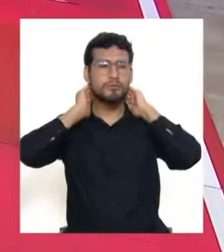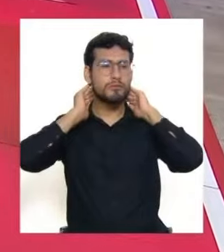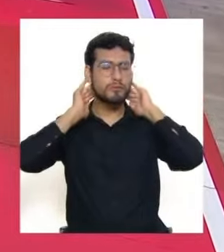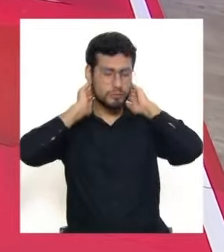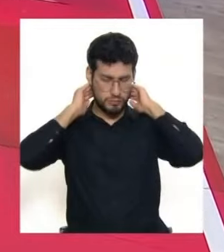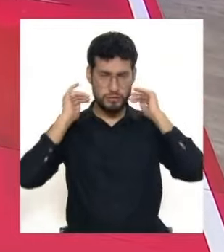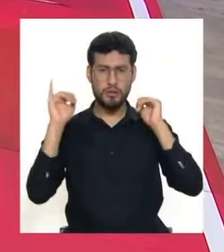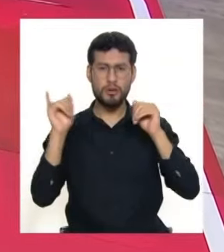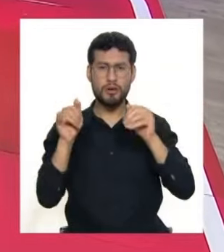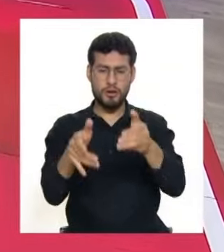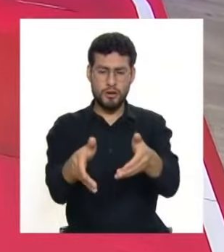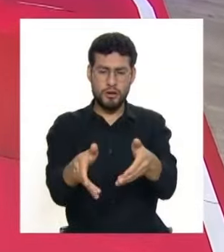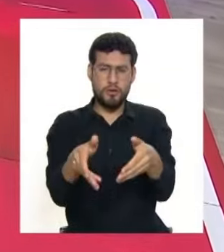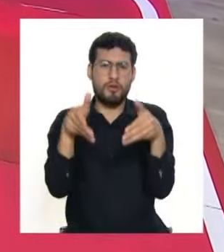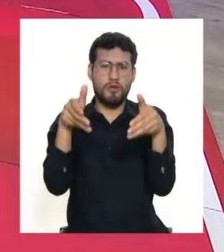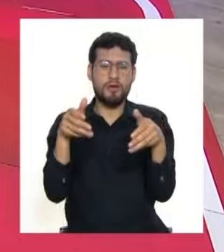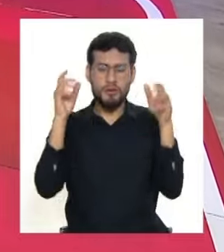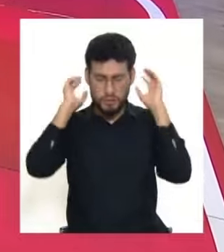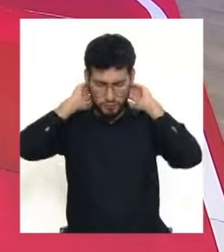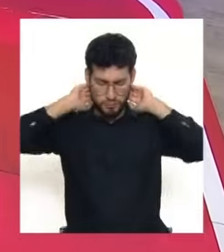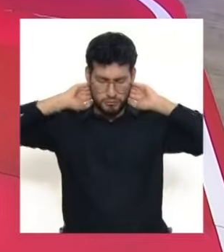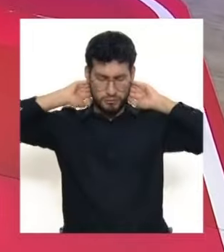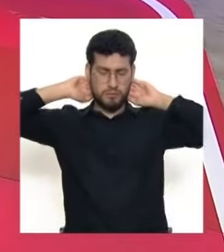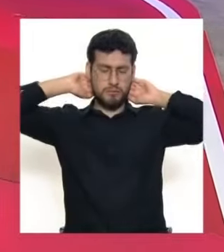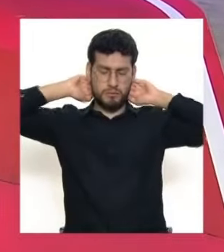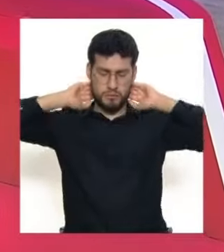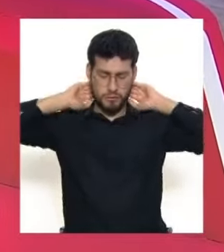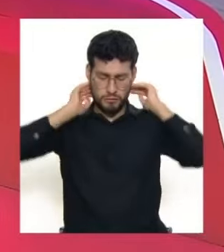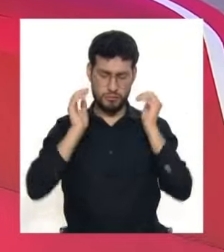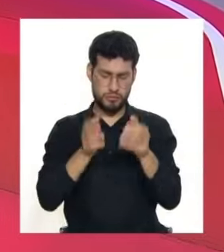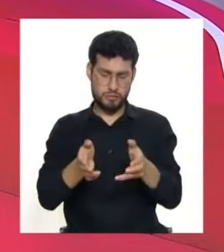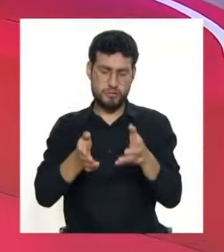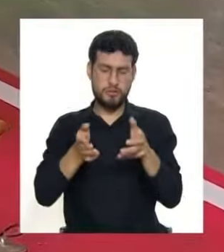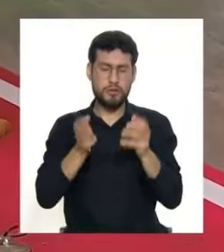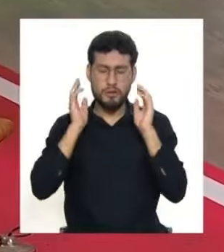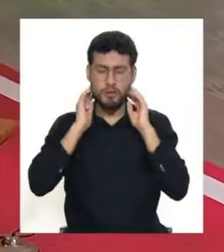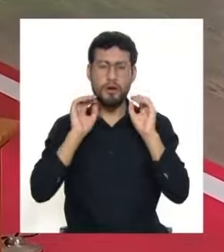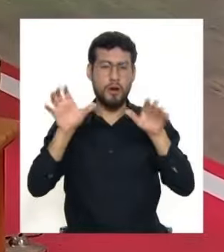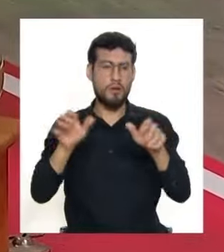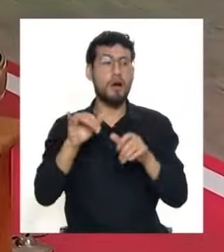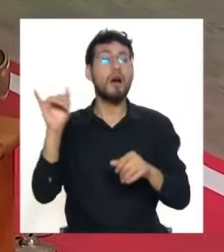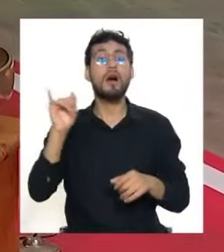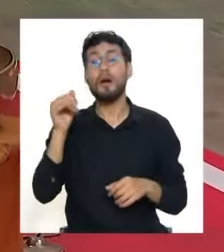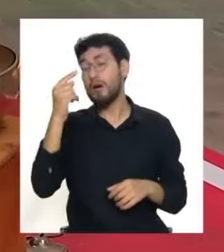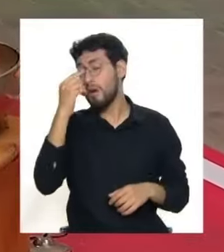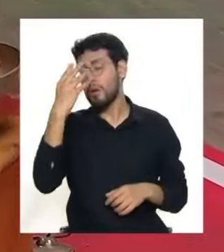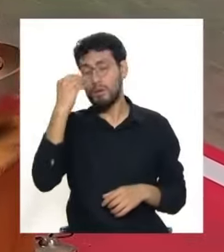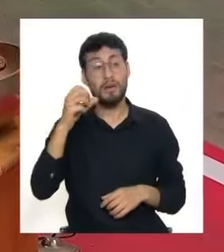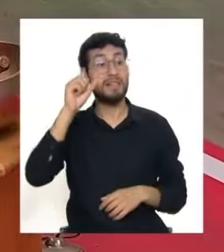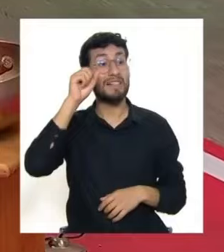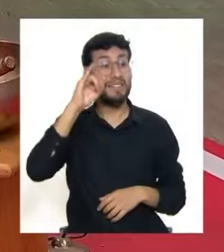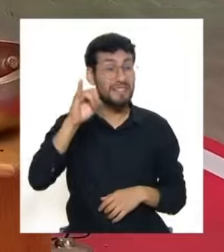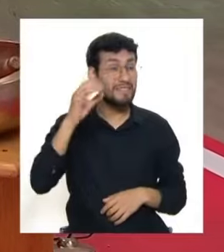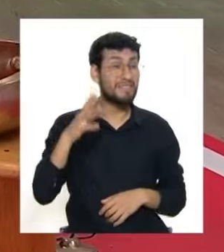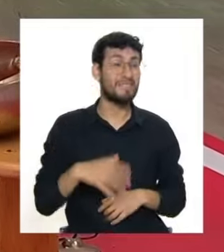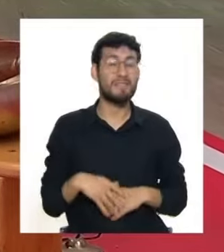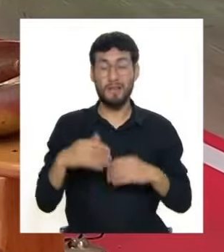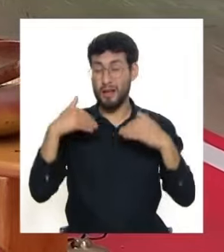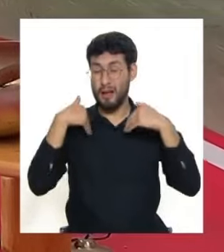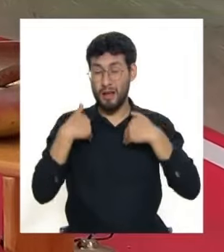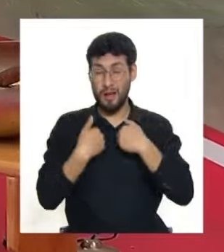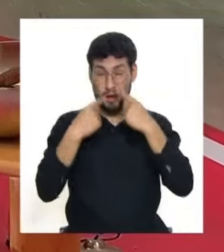cabecita para acomodarla bien. Es importante también el descanso visual. Si la procedencia es fatiga